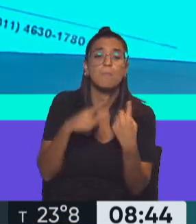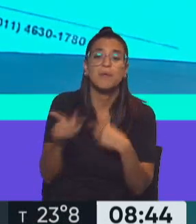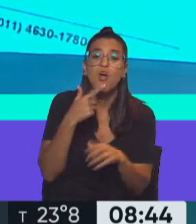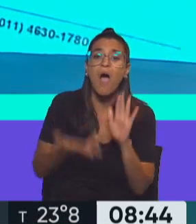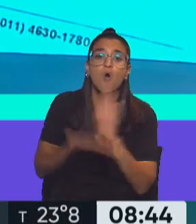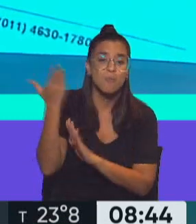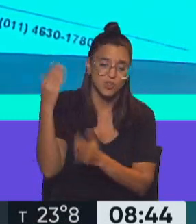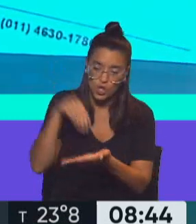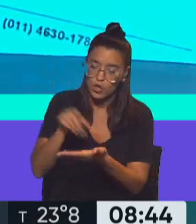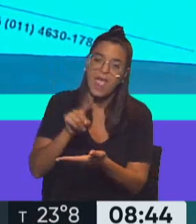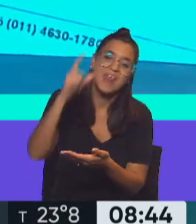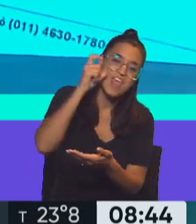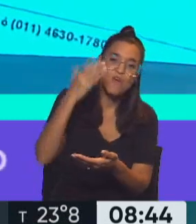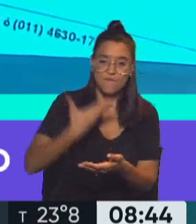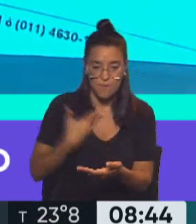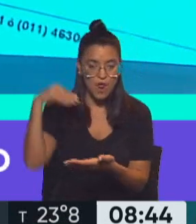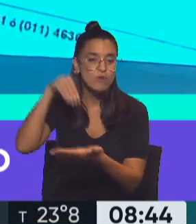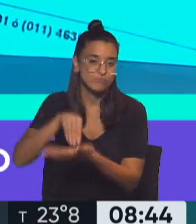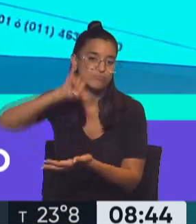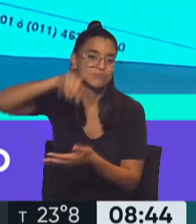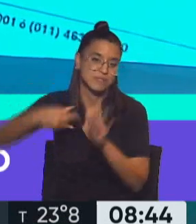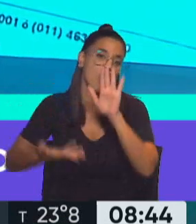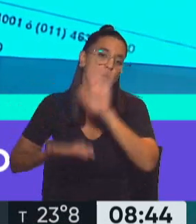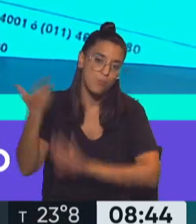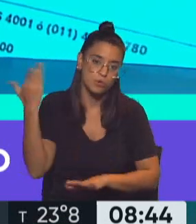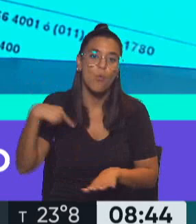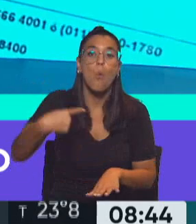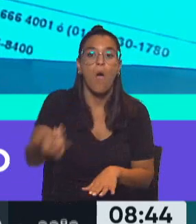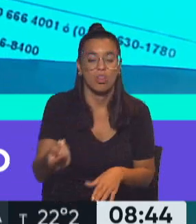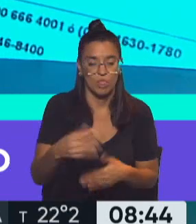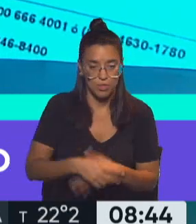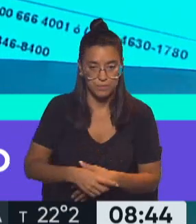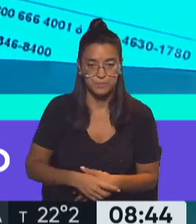aumento. Seguramente entre enero y febrero tengamos la novedad de cuándo va a empezar a aplicarse.